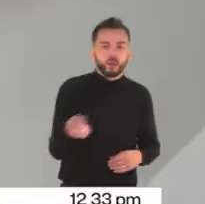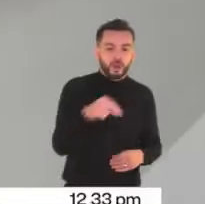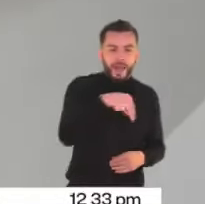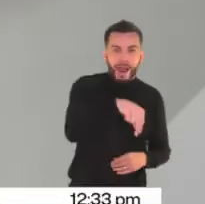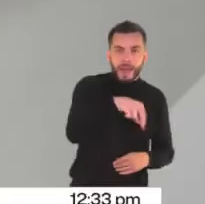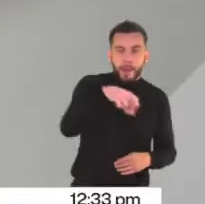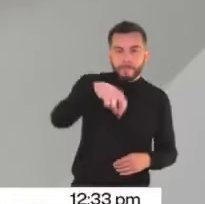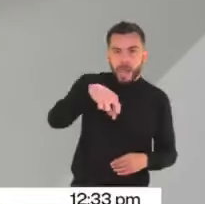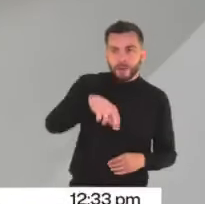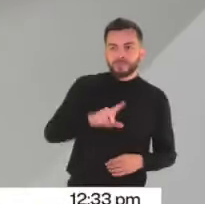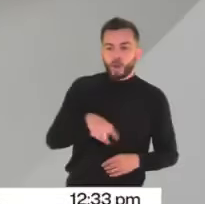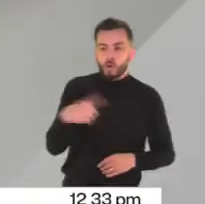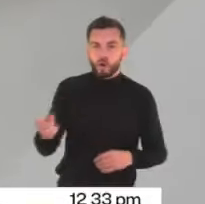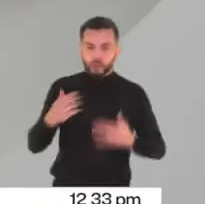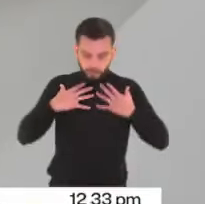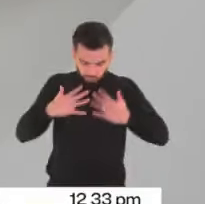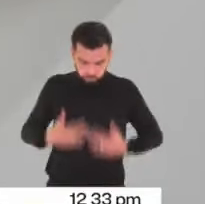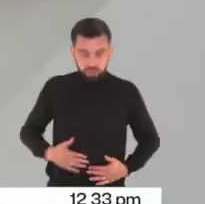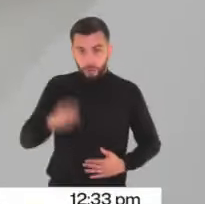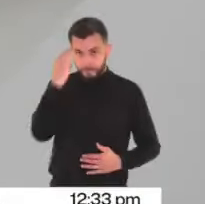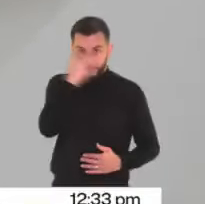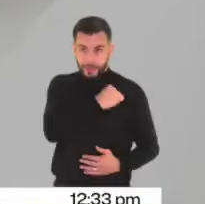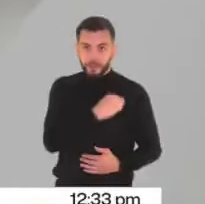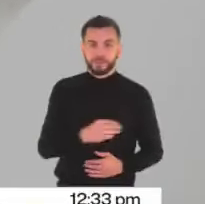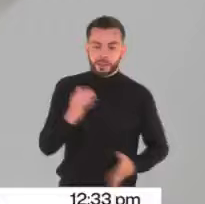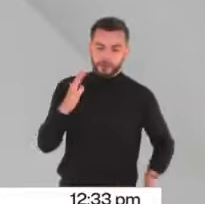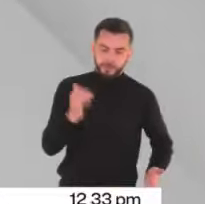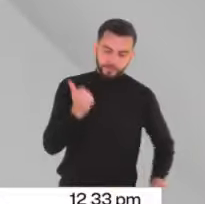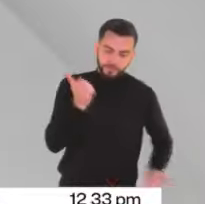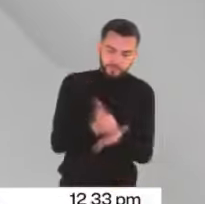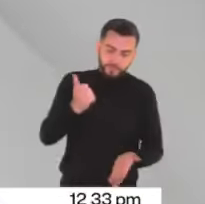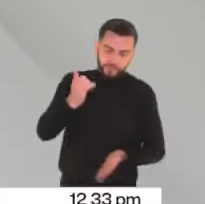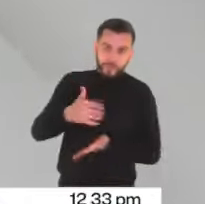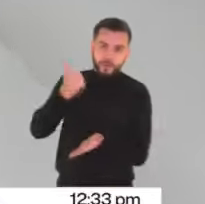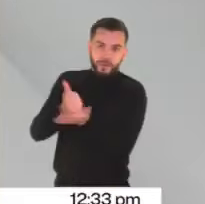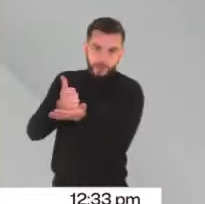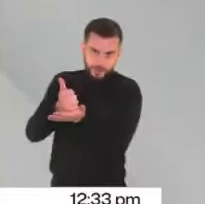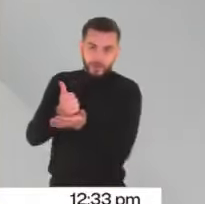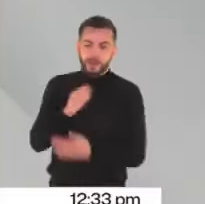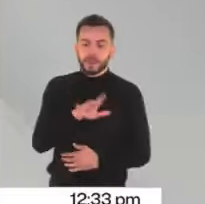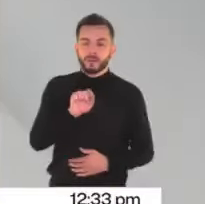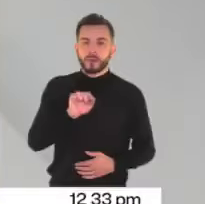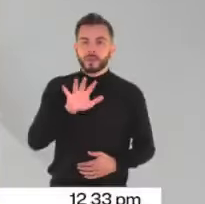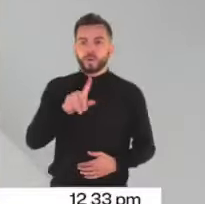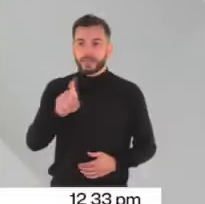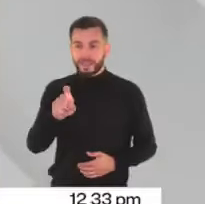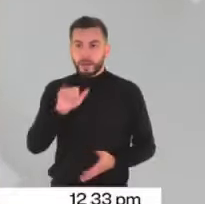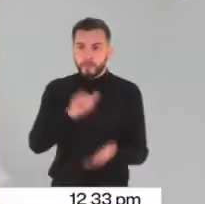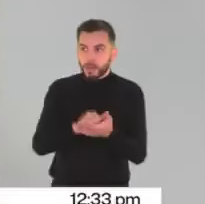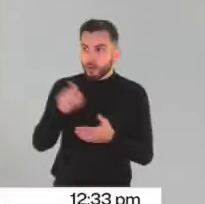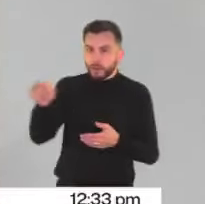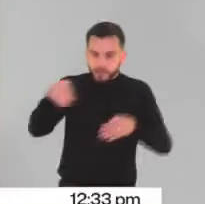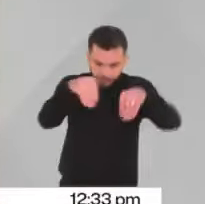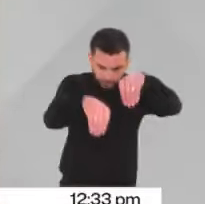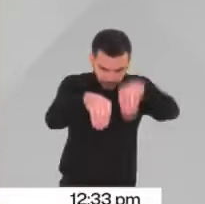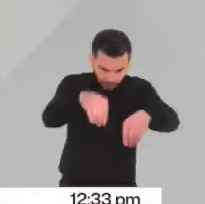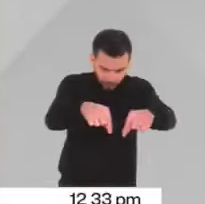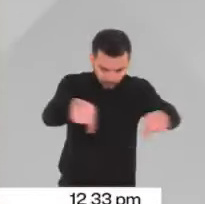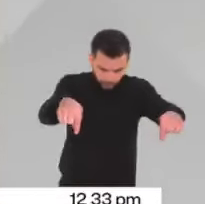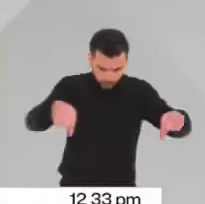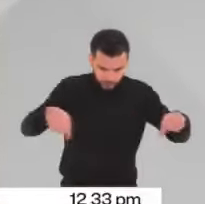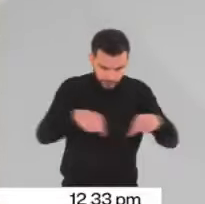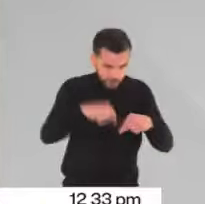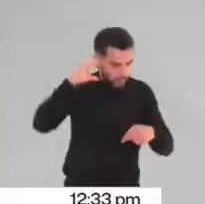arnés uso de las fuerzas militares, dos proveedores 5.56 y esta, la que sería la maqueta del Palacio de